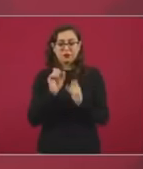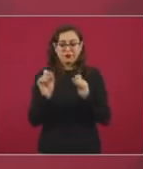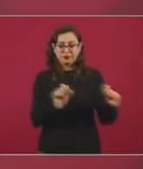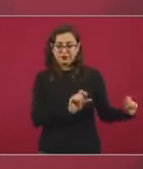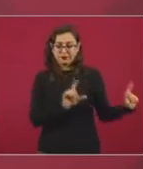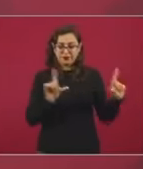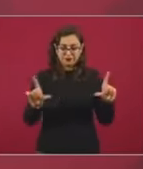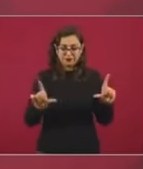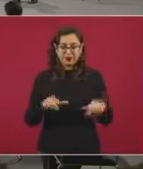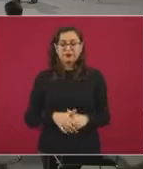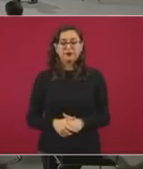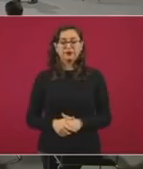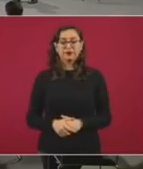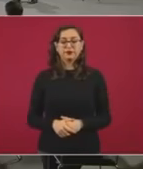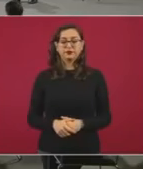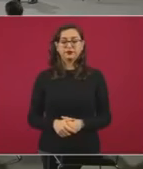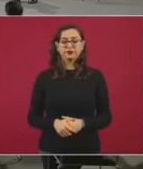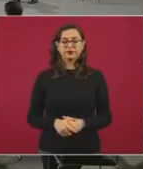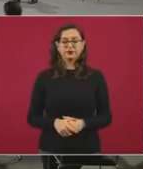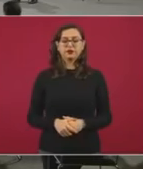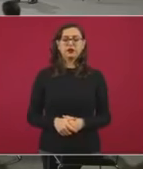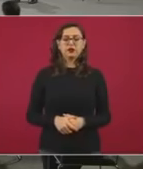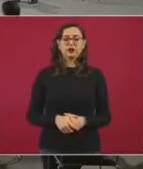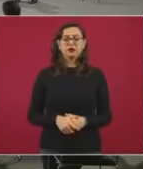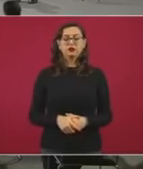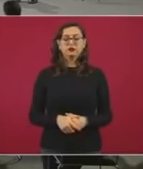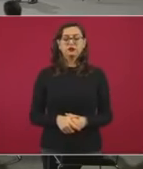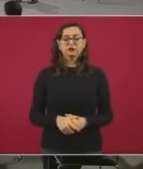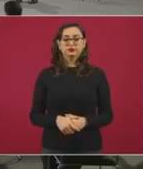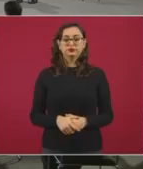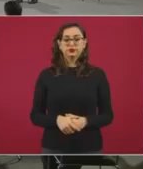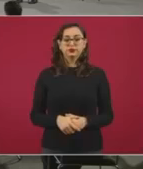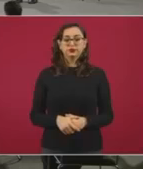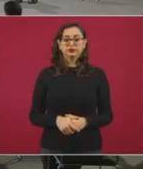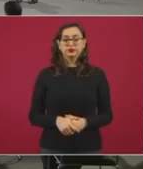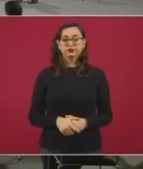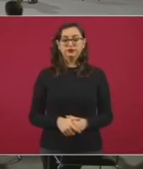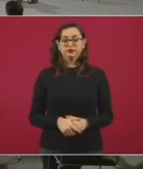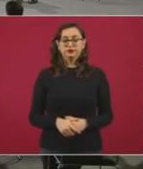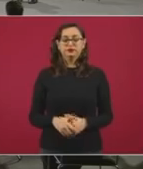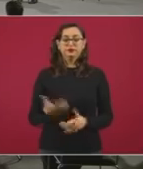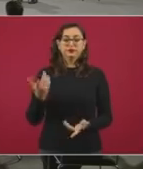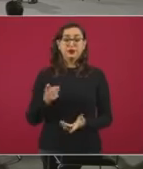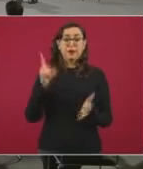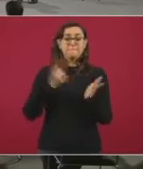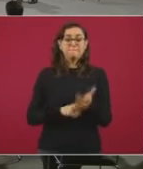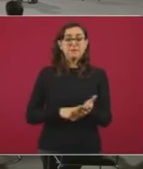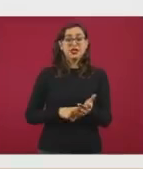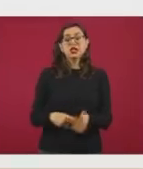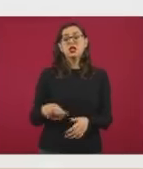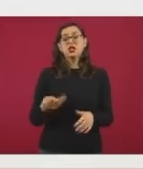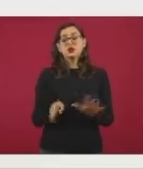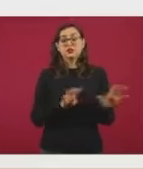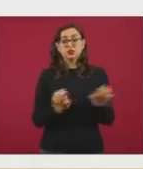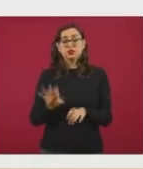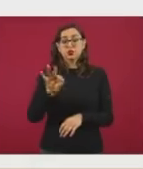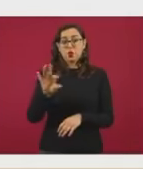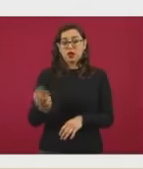primera? Lo primero que habría que decir es que desde su fundación en 1943, el Seguro